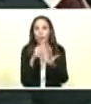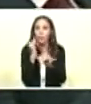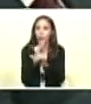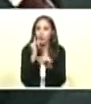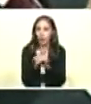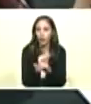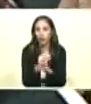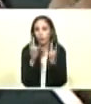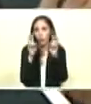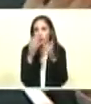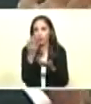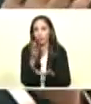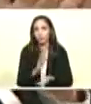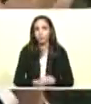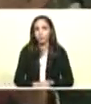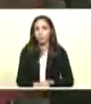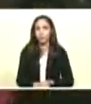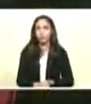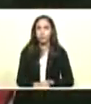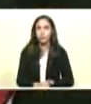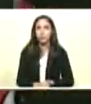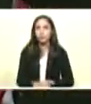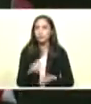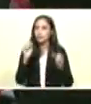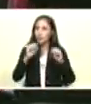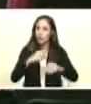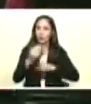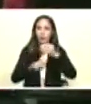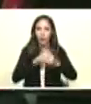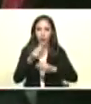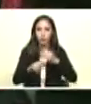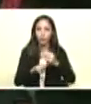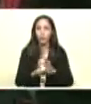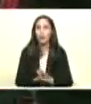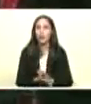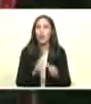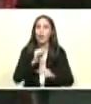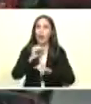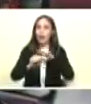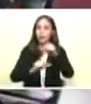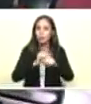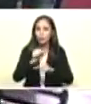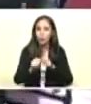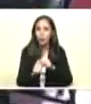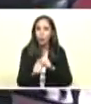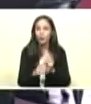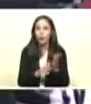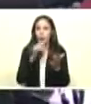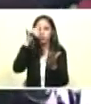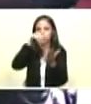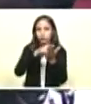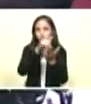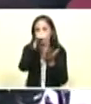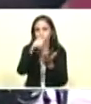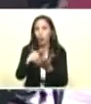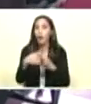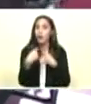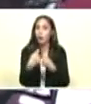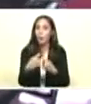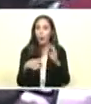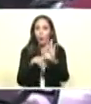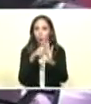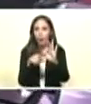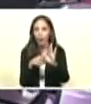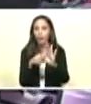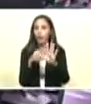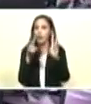la prestación de todos los servicios internacionales a la Asociación Nacional de Aerolíneas en Petro y en las